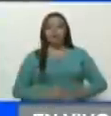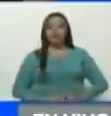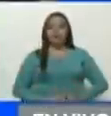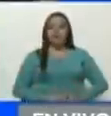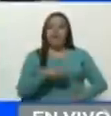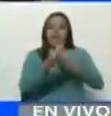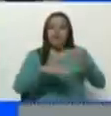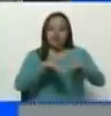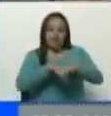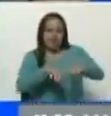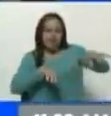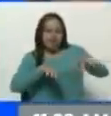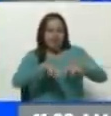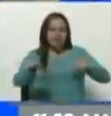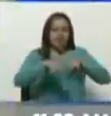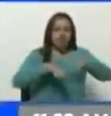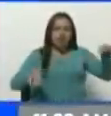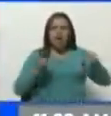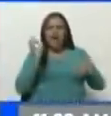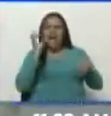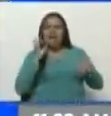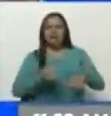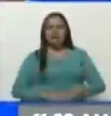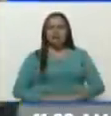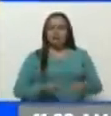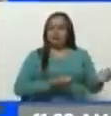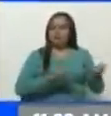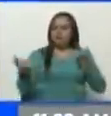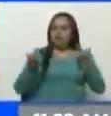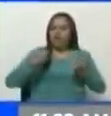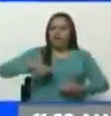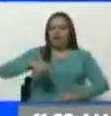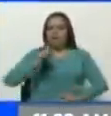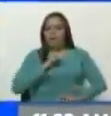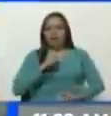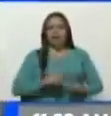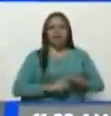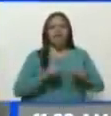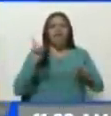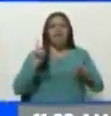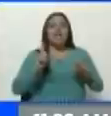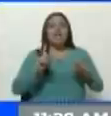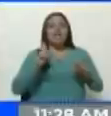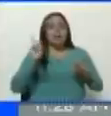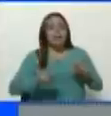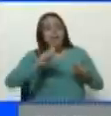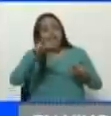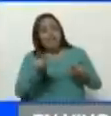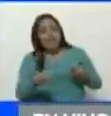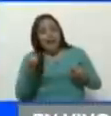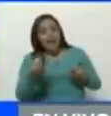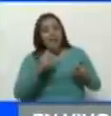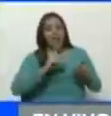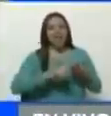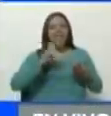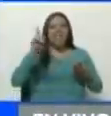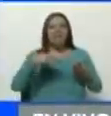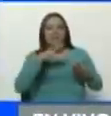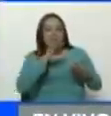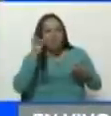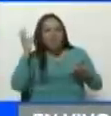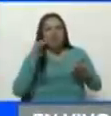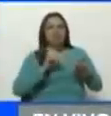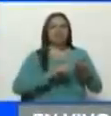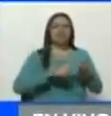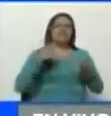división azul que envió a España, hubo divisiones italianas, hubo tropas francesas,